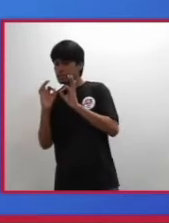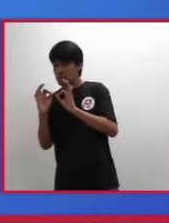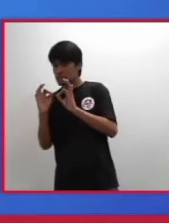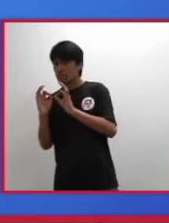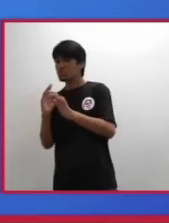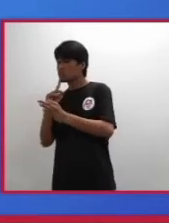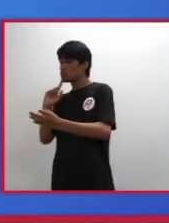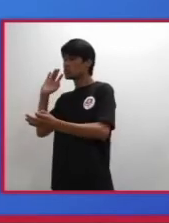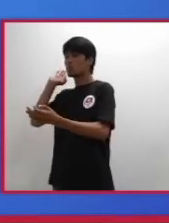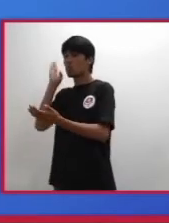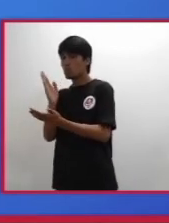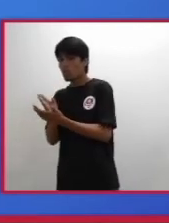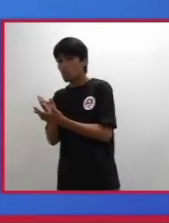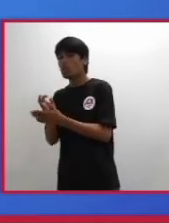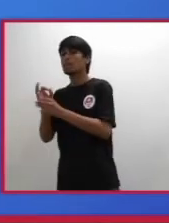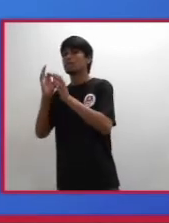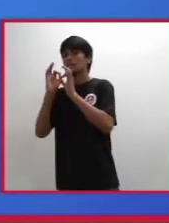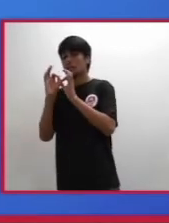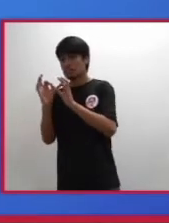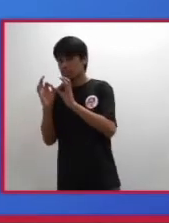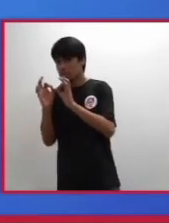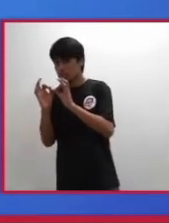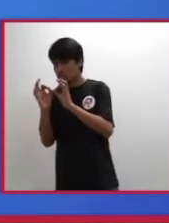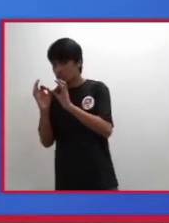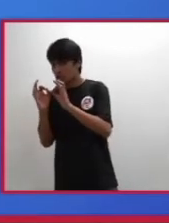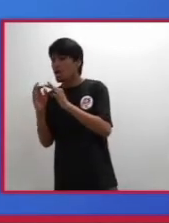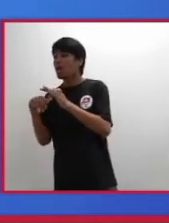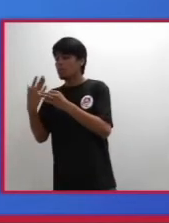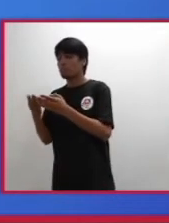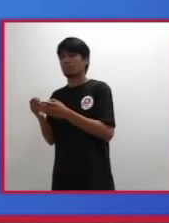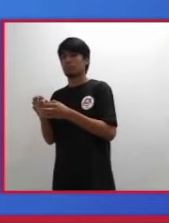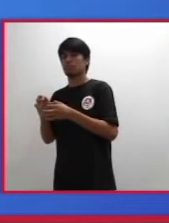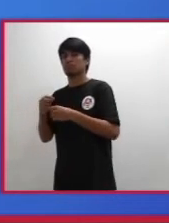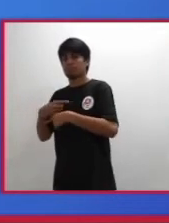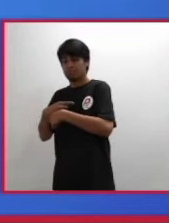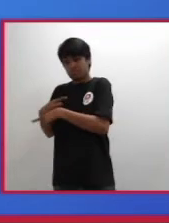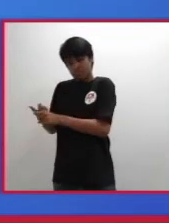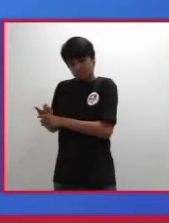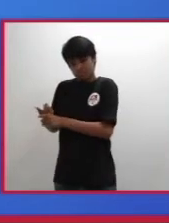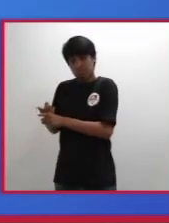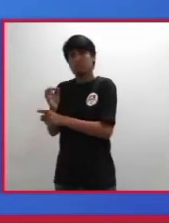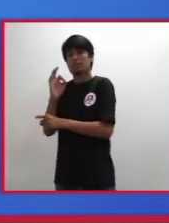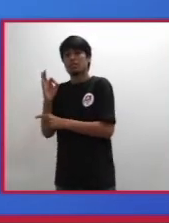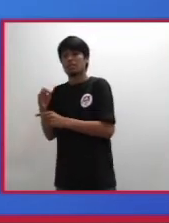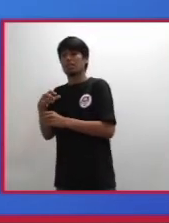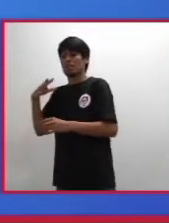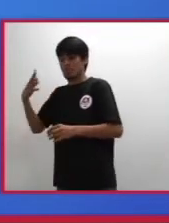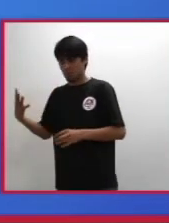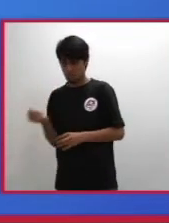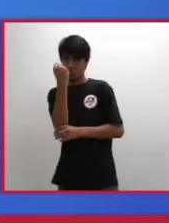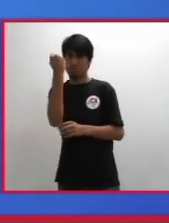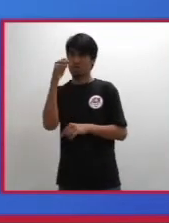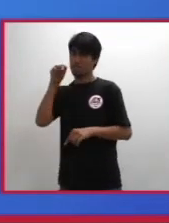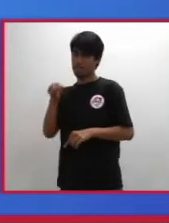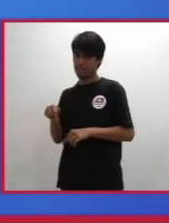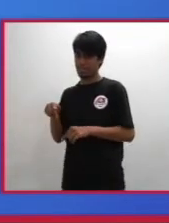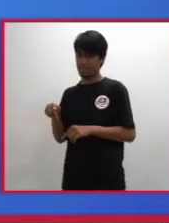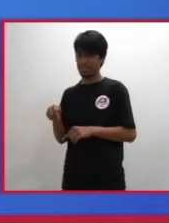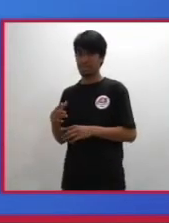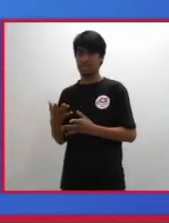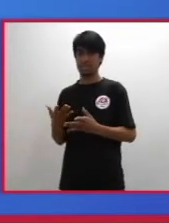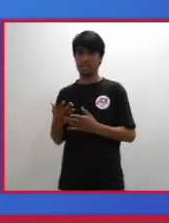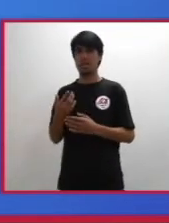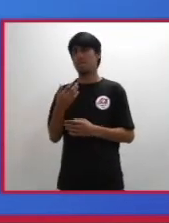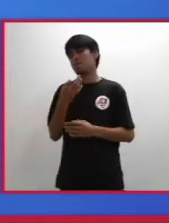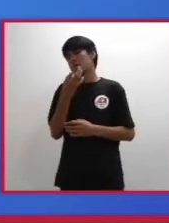y después tomamos las medidas otra vez para corregir lo que quizás sea